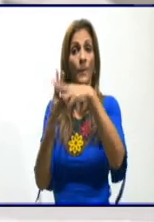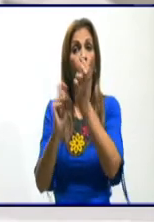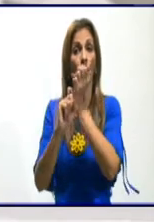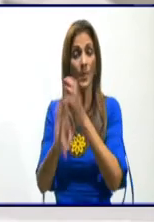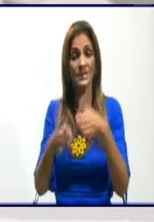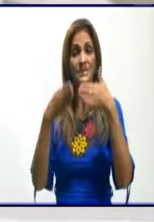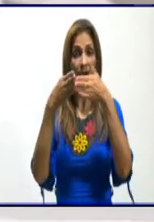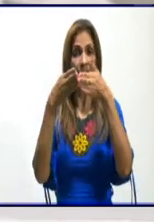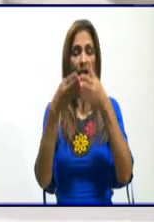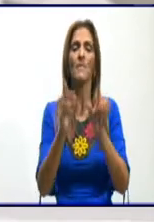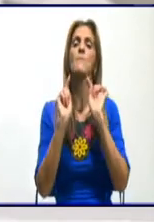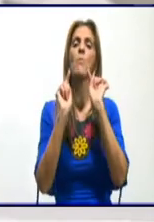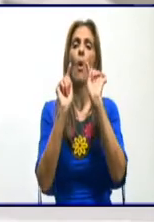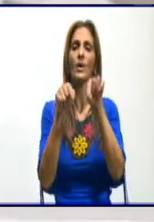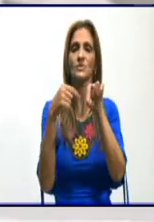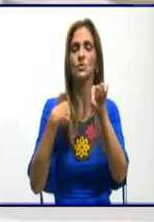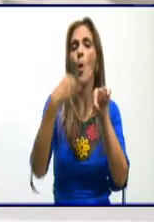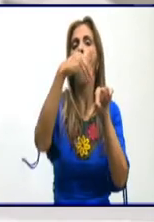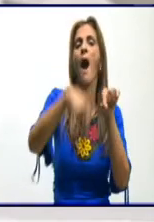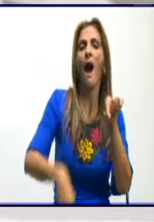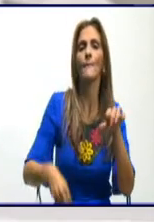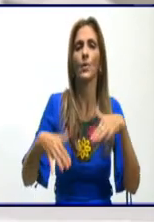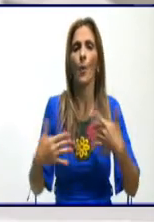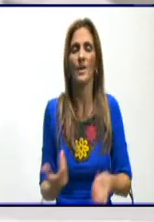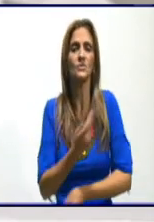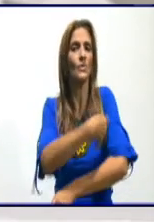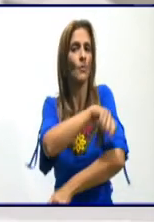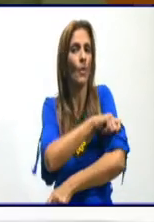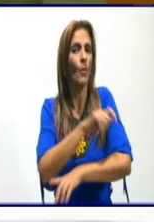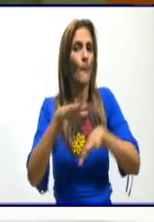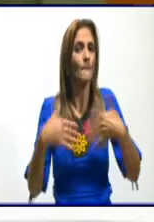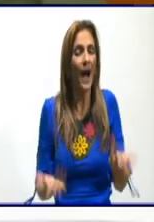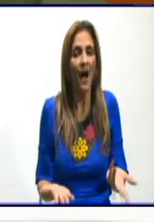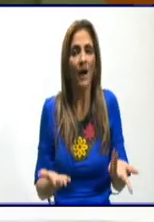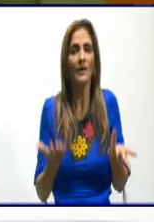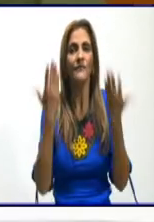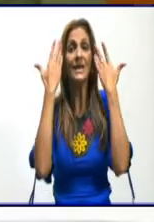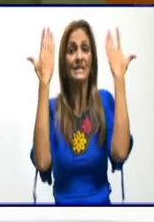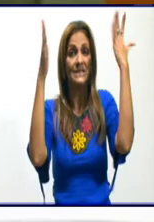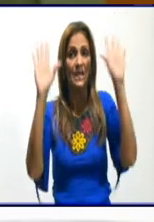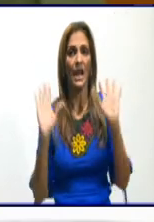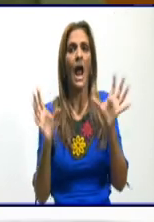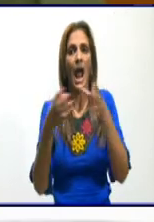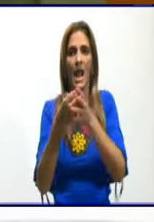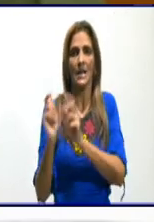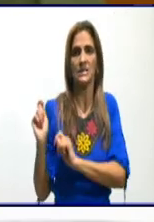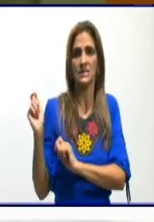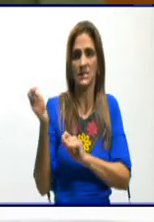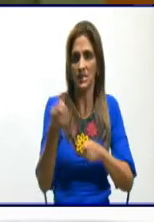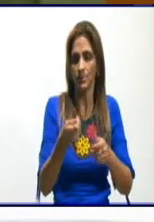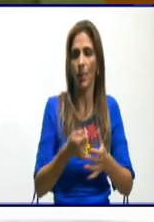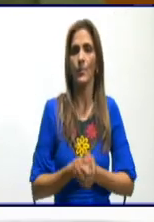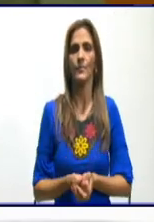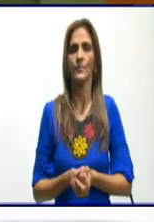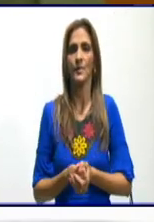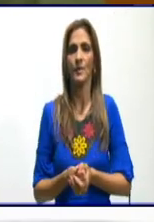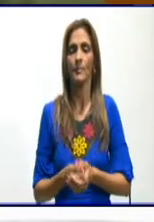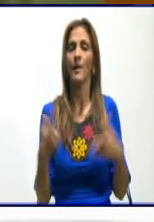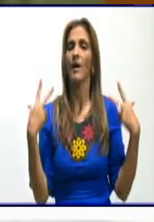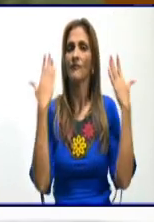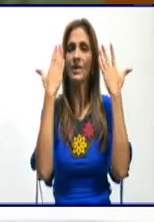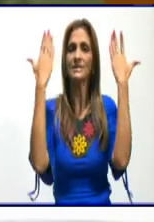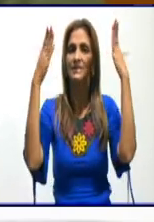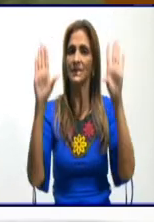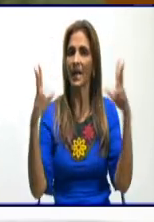también aprovechó una vez más esta vía para felicitar al equipo campeón a su dirección y de